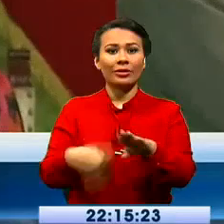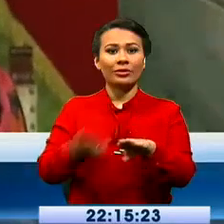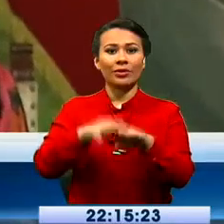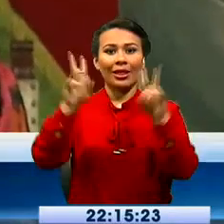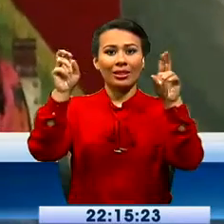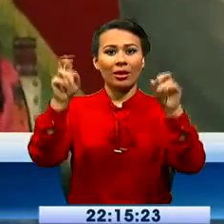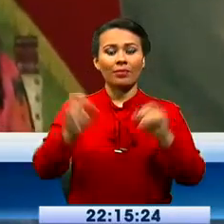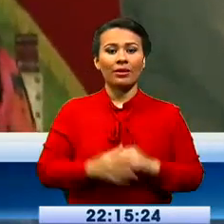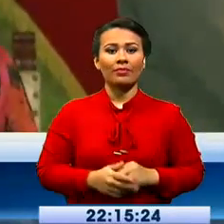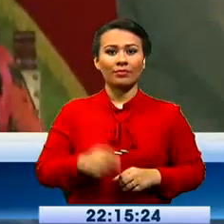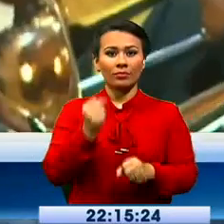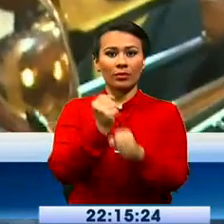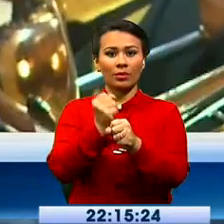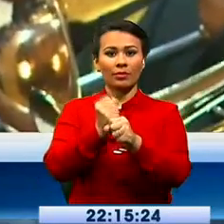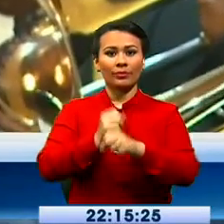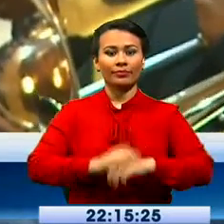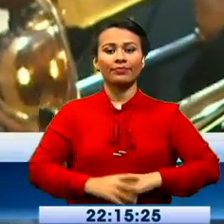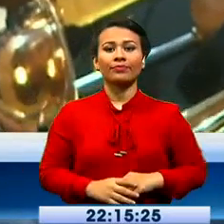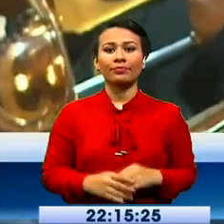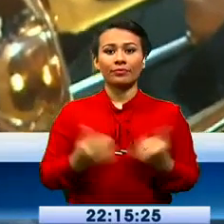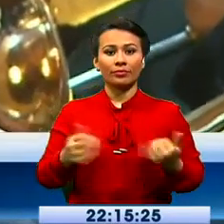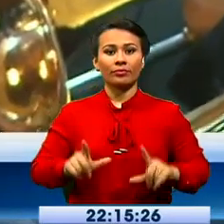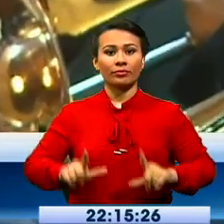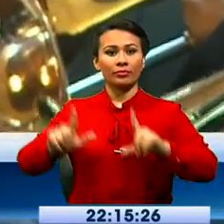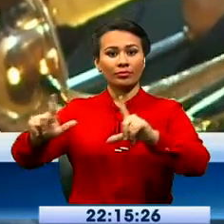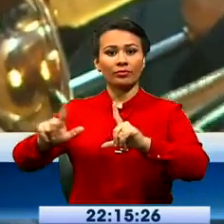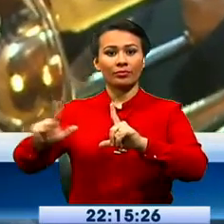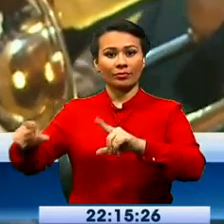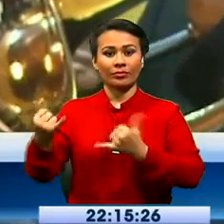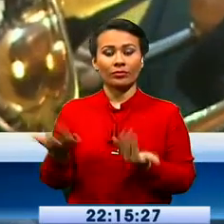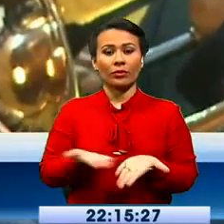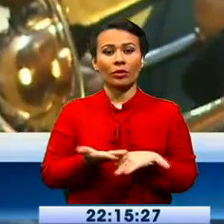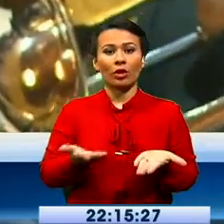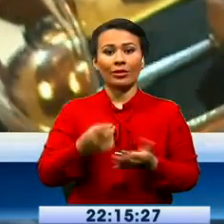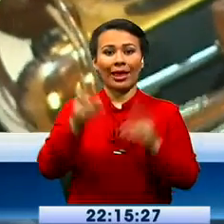sus áreas de gestión. La entrega de los reconocimientos son en el marco del Día Nacional de la